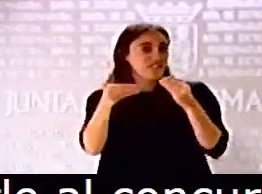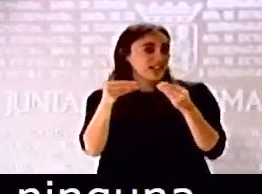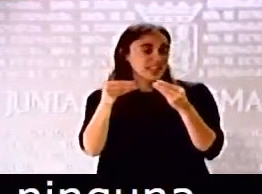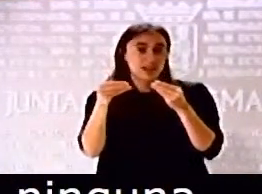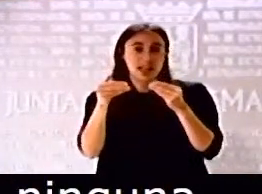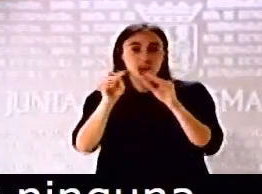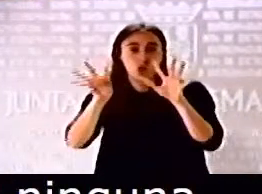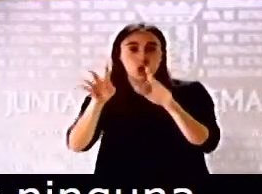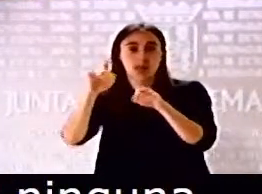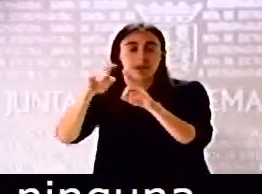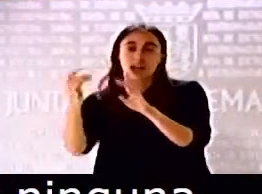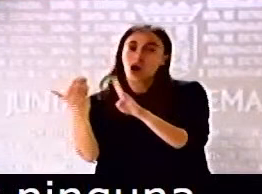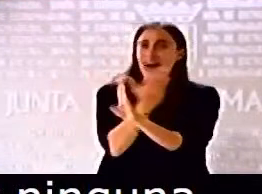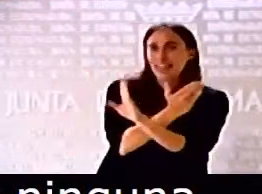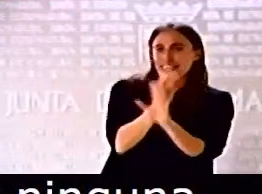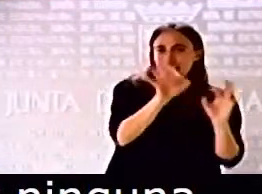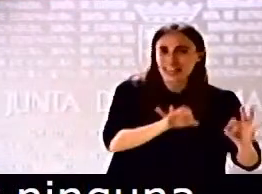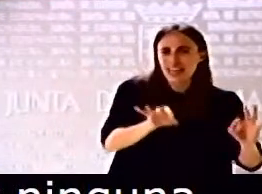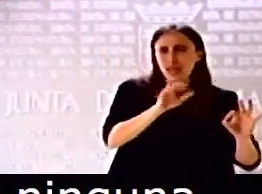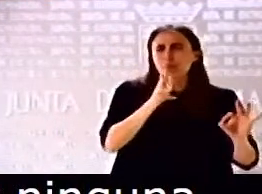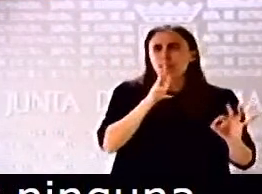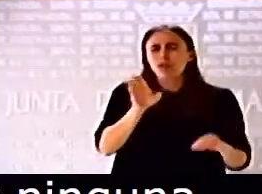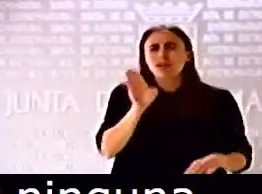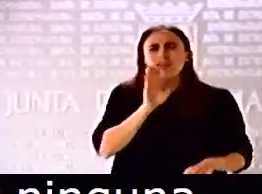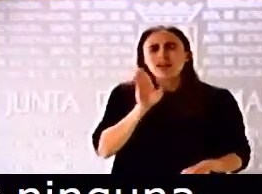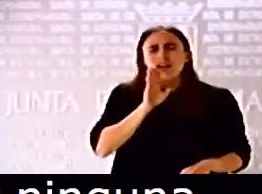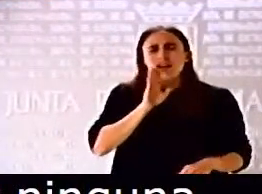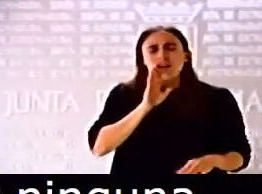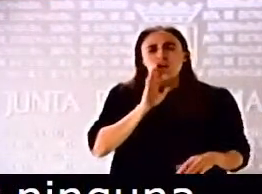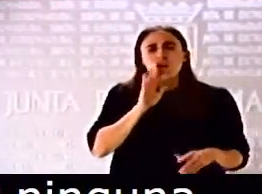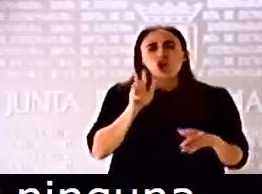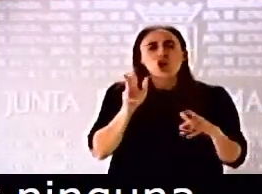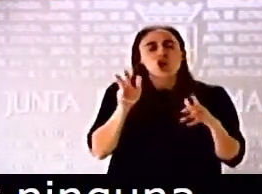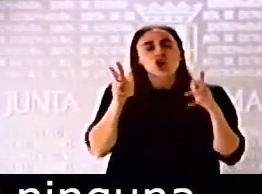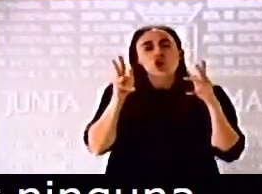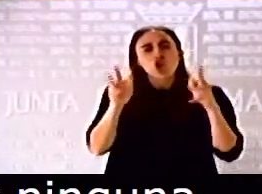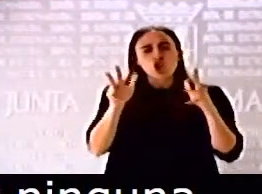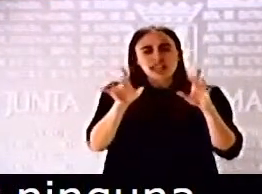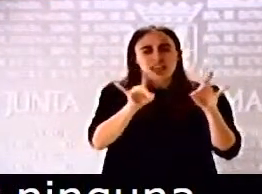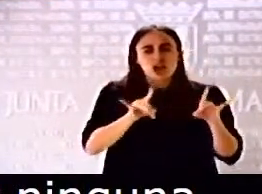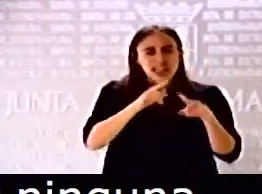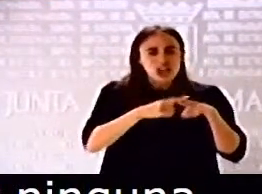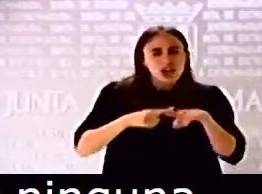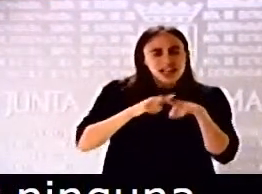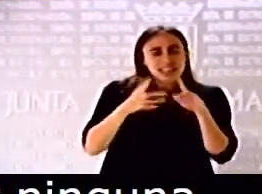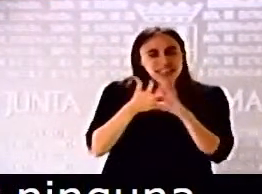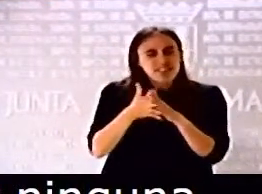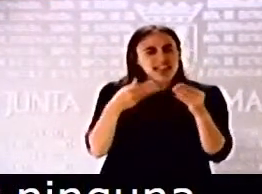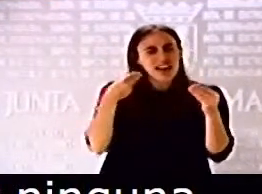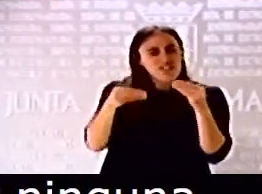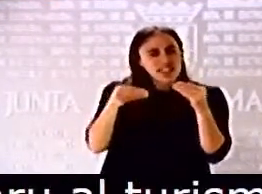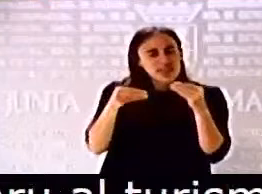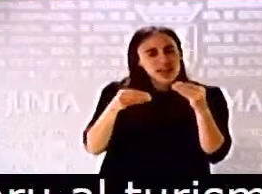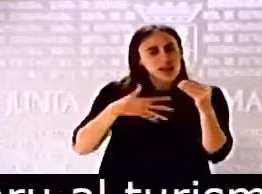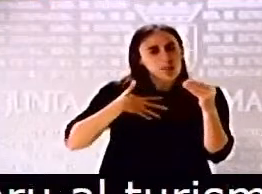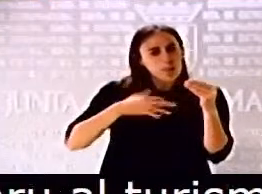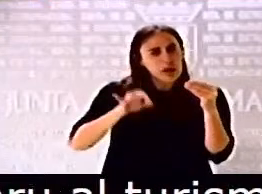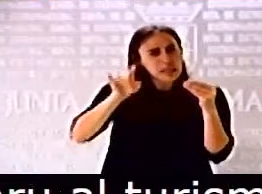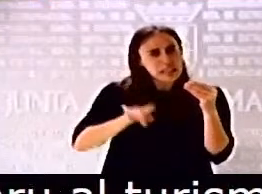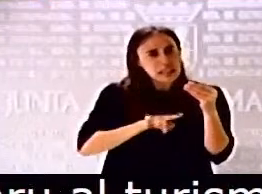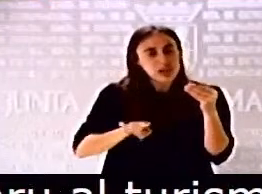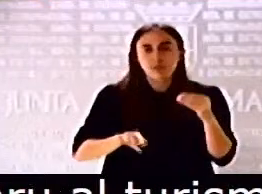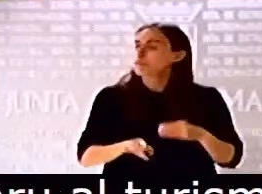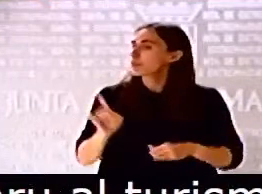Es que ha hablado de que se va a reunir el Consejo Regional. No sé si ahí cabe una posibilidad de que se flexibilice o sería No, todo después del 9 de ahí mayo. en el